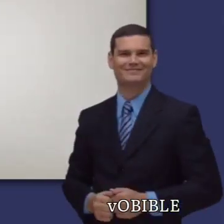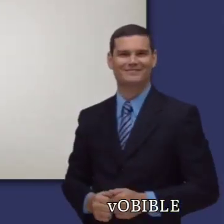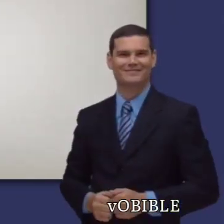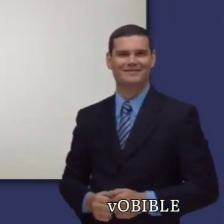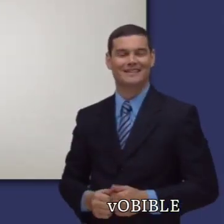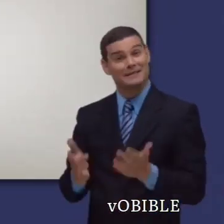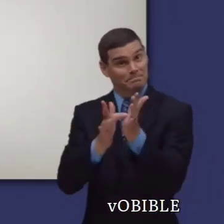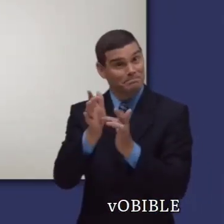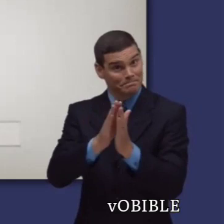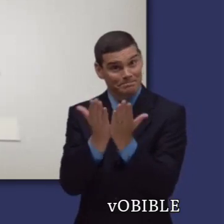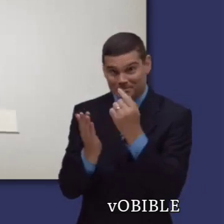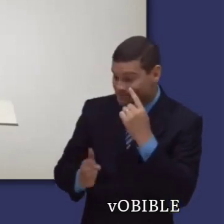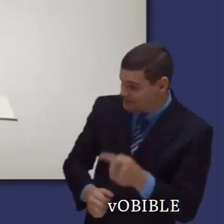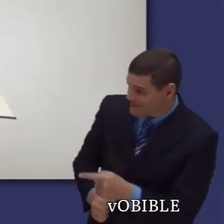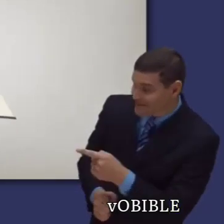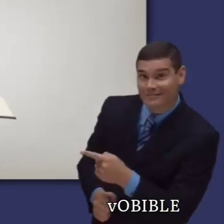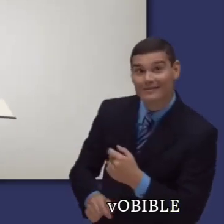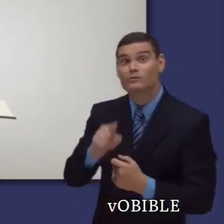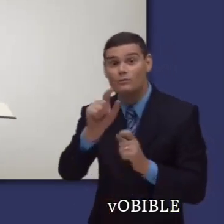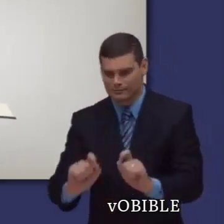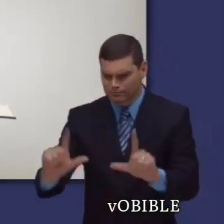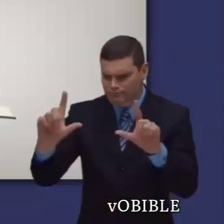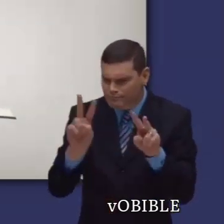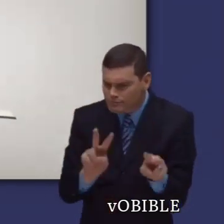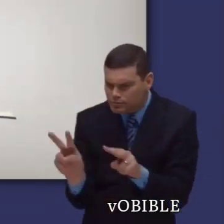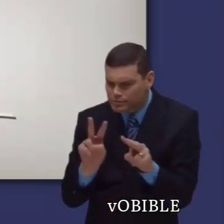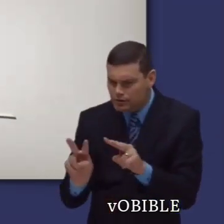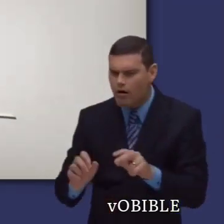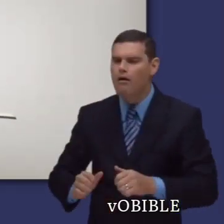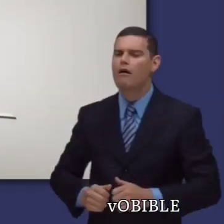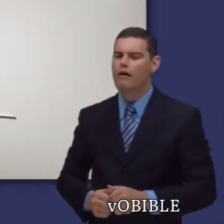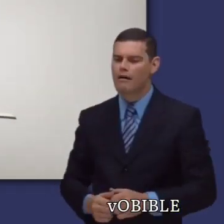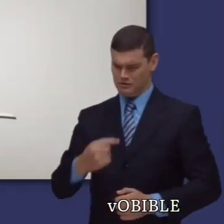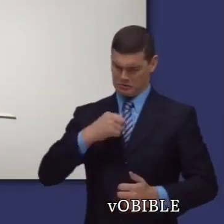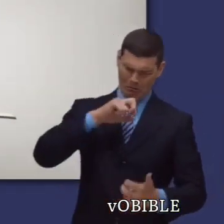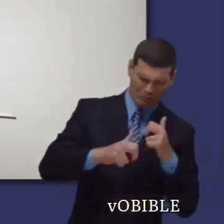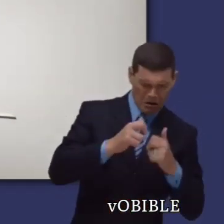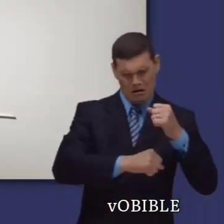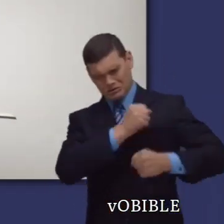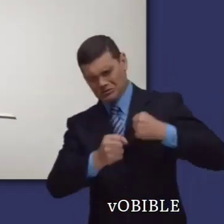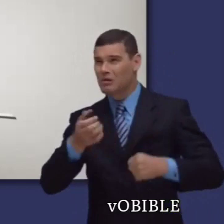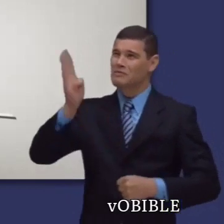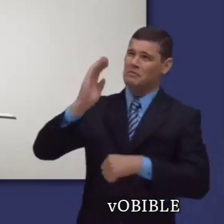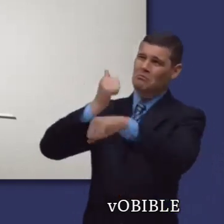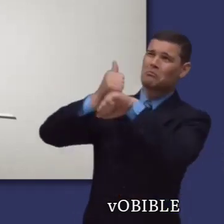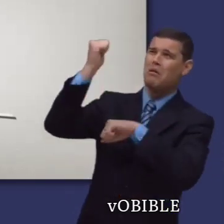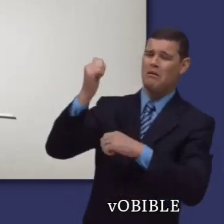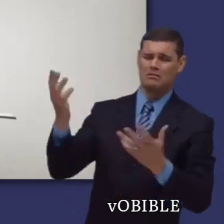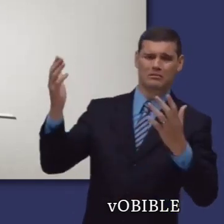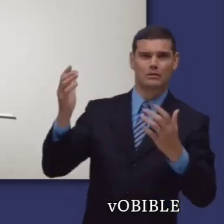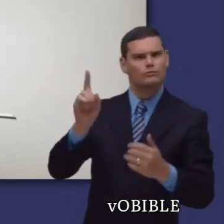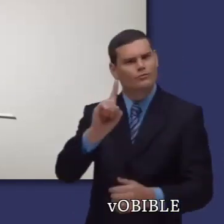recuperarse. Cuando lea la carta de Santiago, fíjese en que nunca debemos culpar a Jehová de nuestras